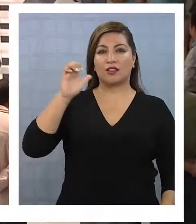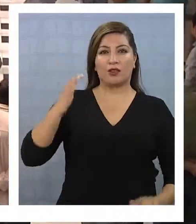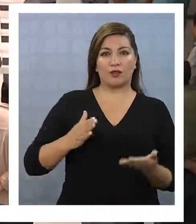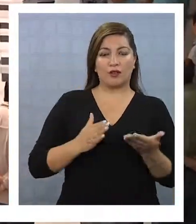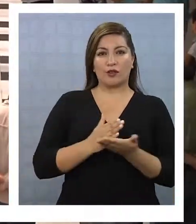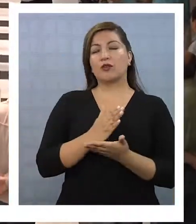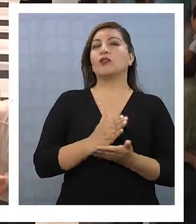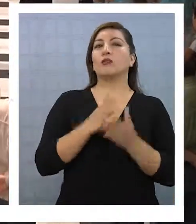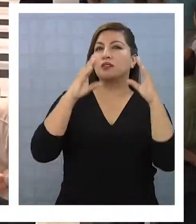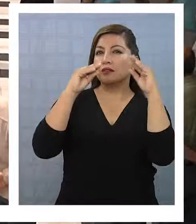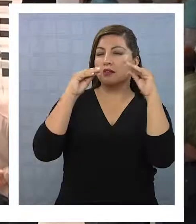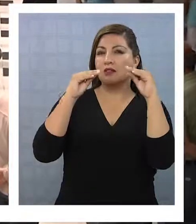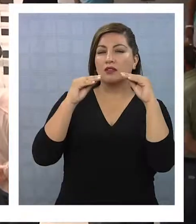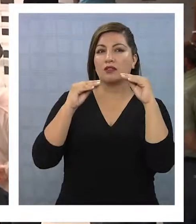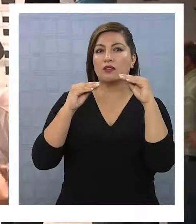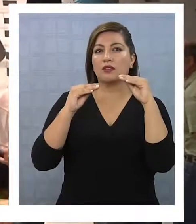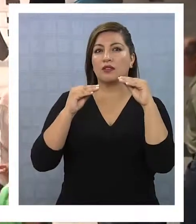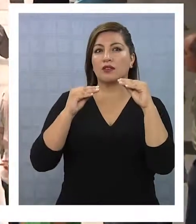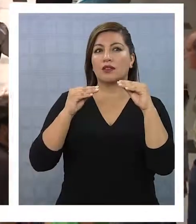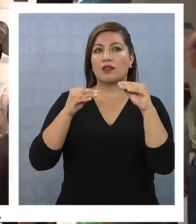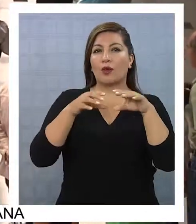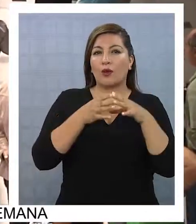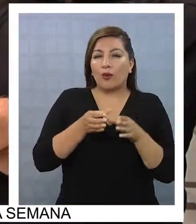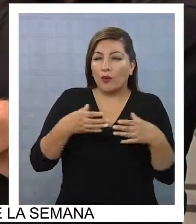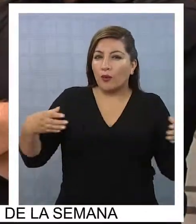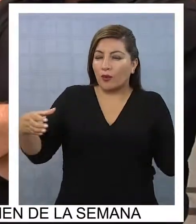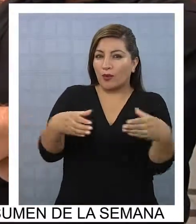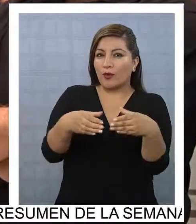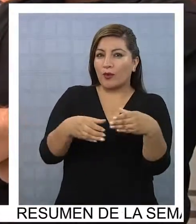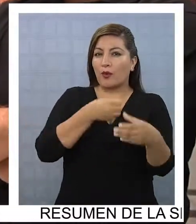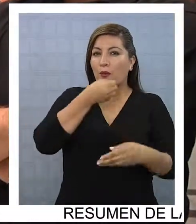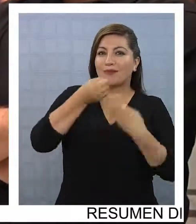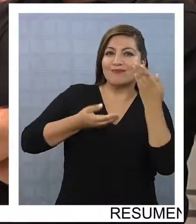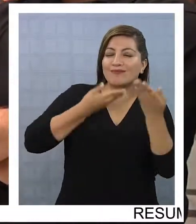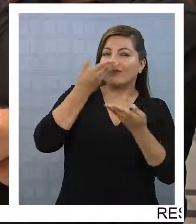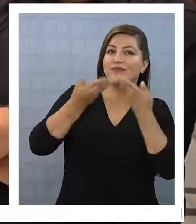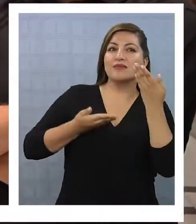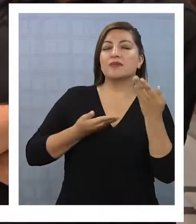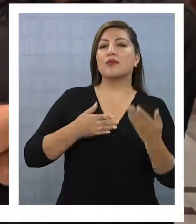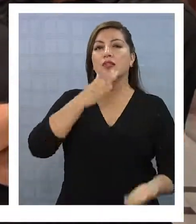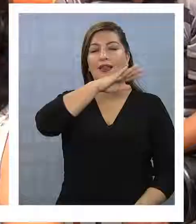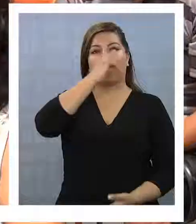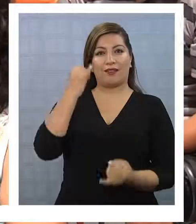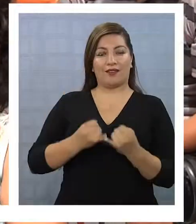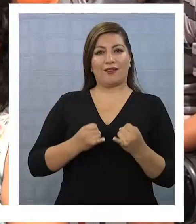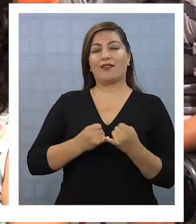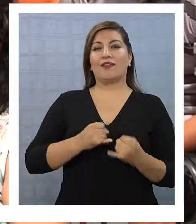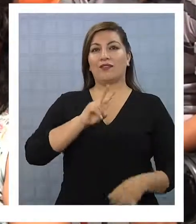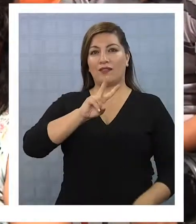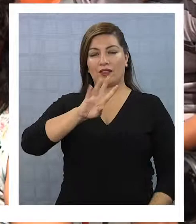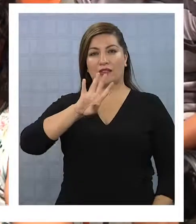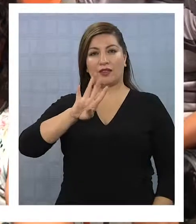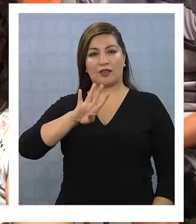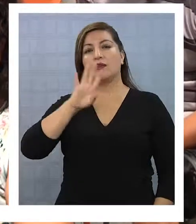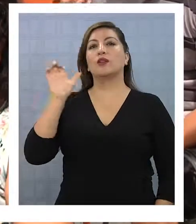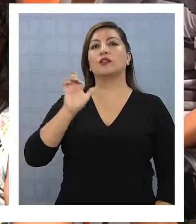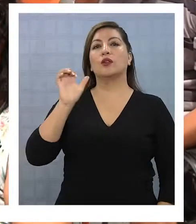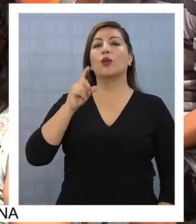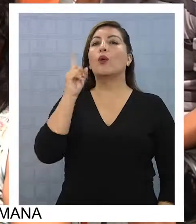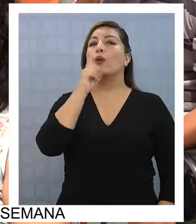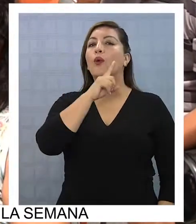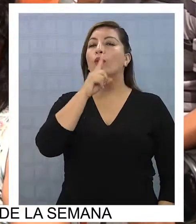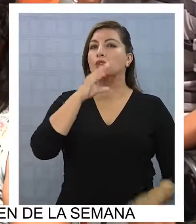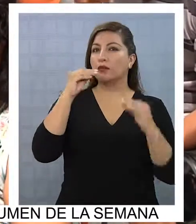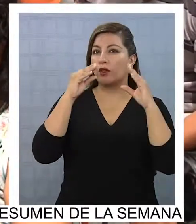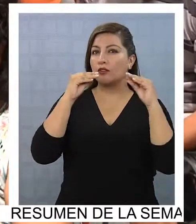enero, fecha del aniversario, con una serenata en la Plaza de Armas y culminará el 24 de enero con la última noche del